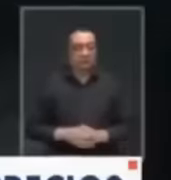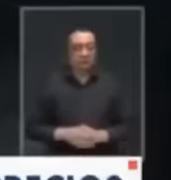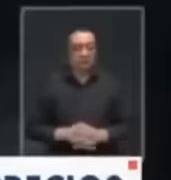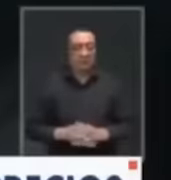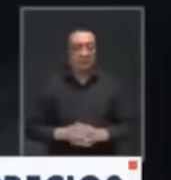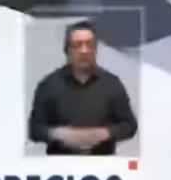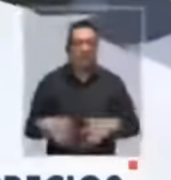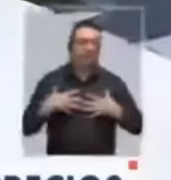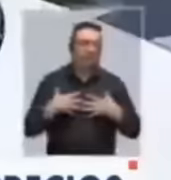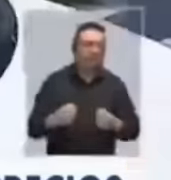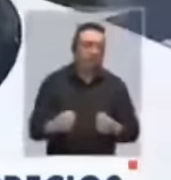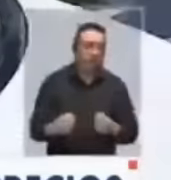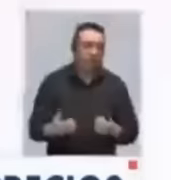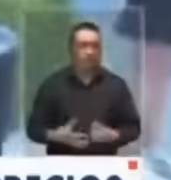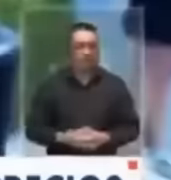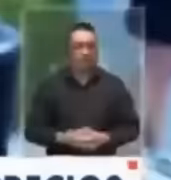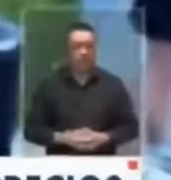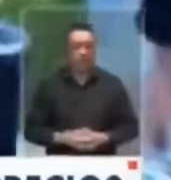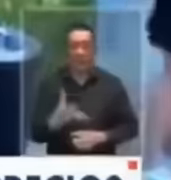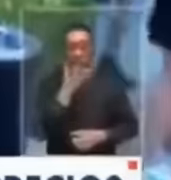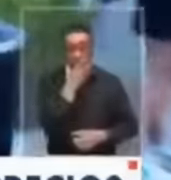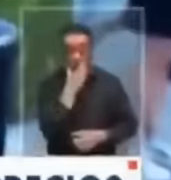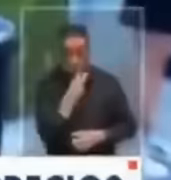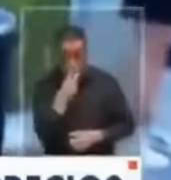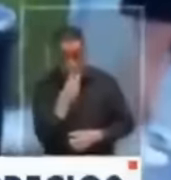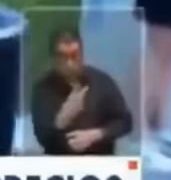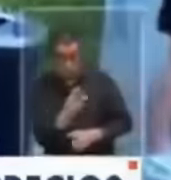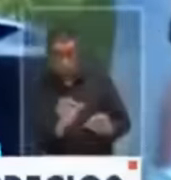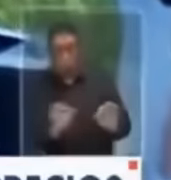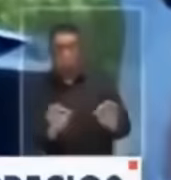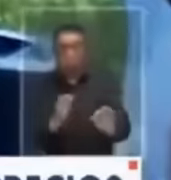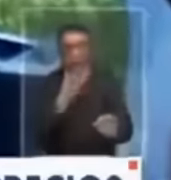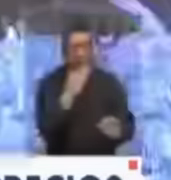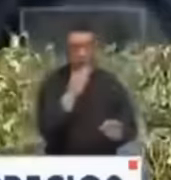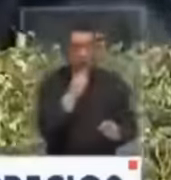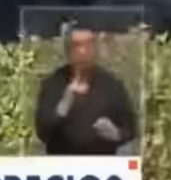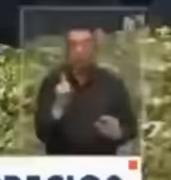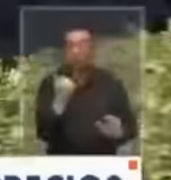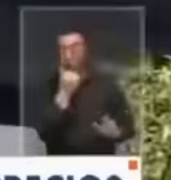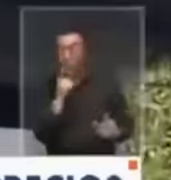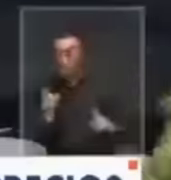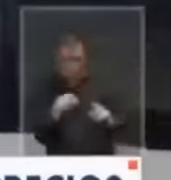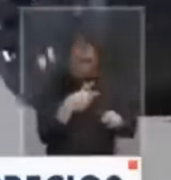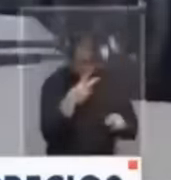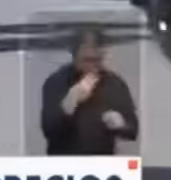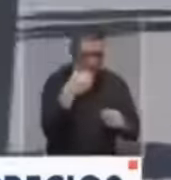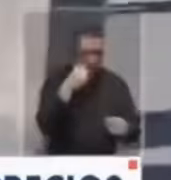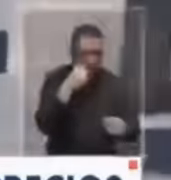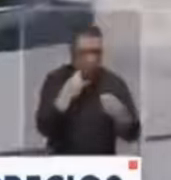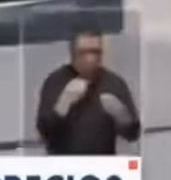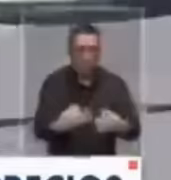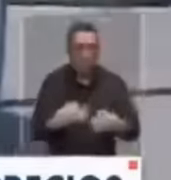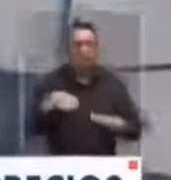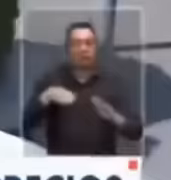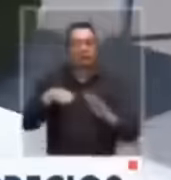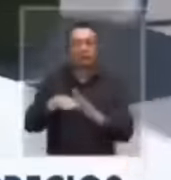Me encantó. Bonito verlo directamente y no solamente por YouTube. Claro. Ubicados justo en la entrada del